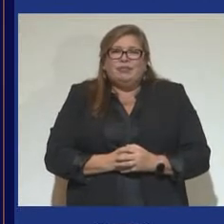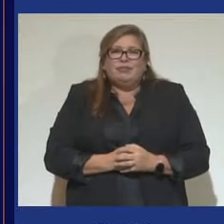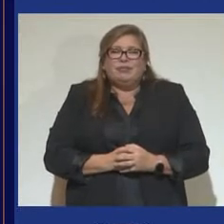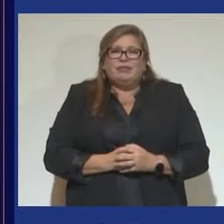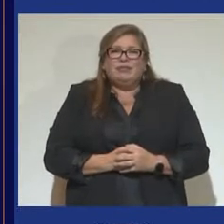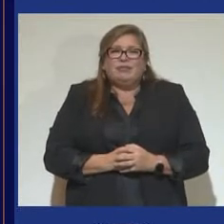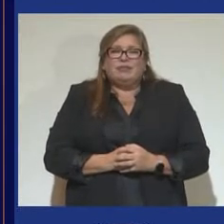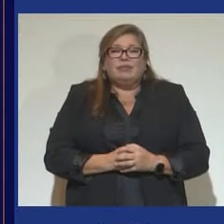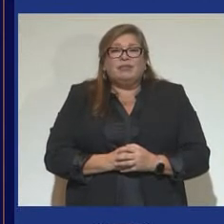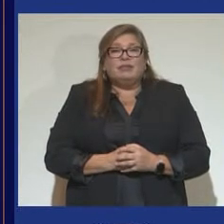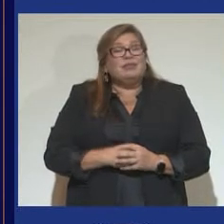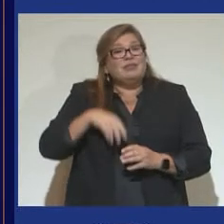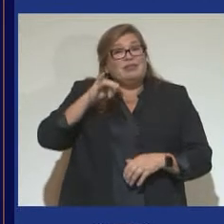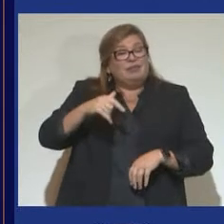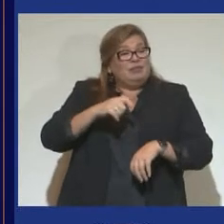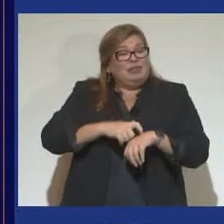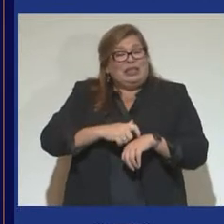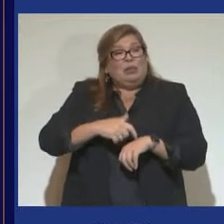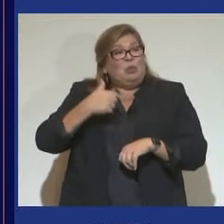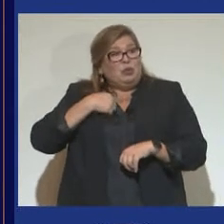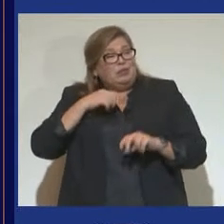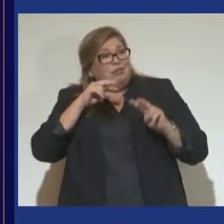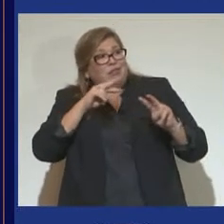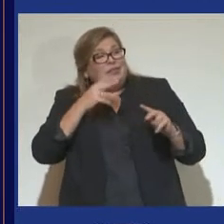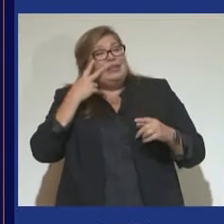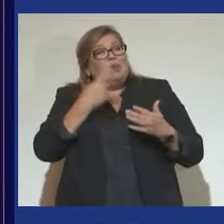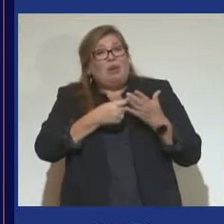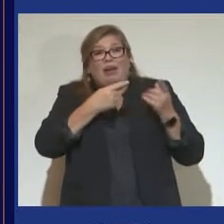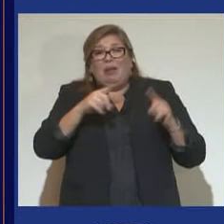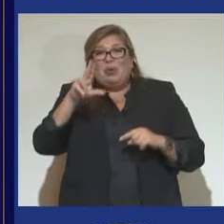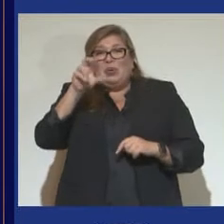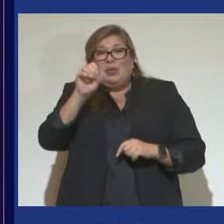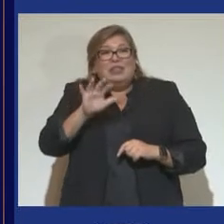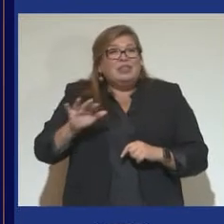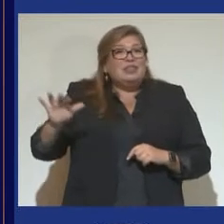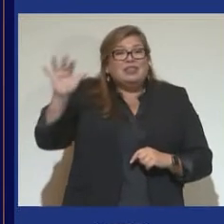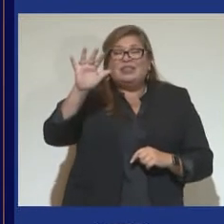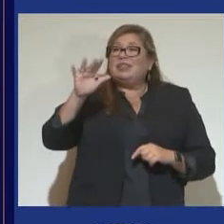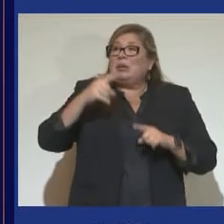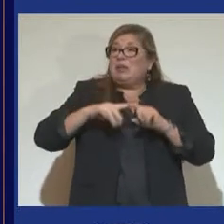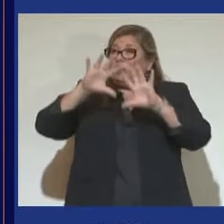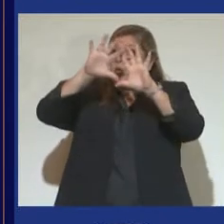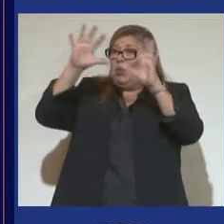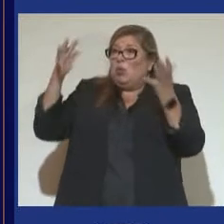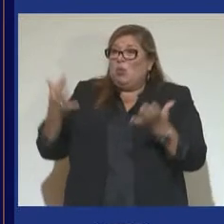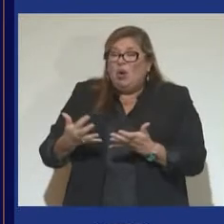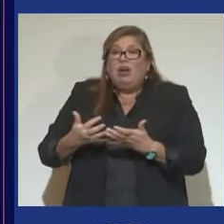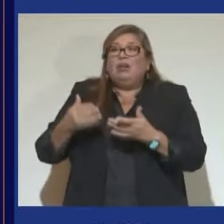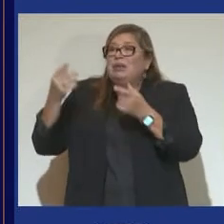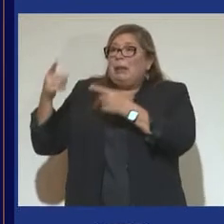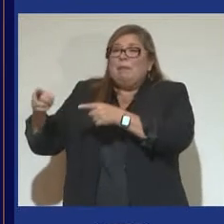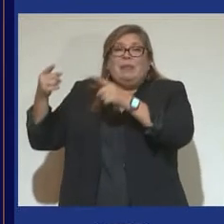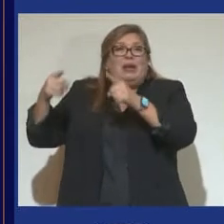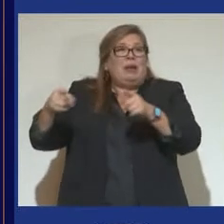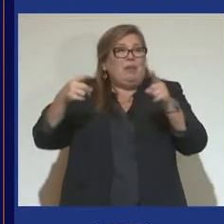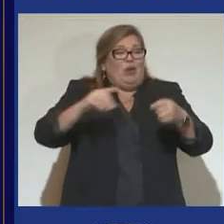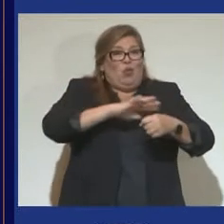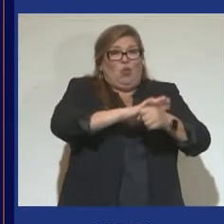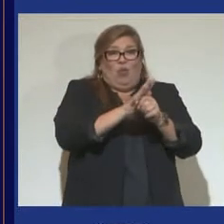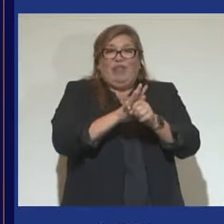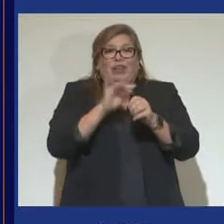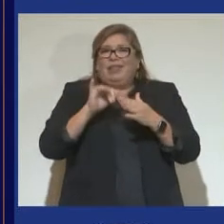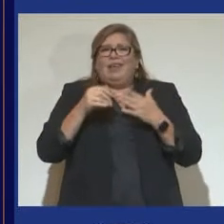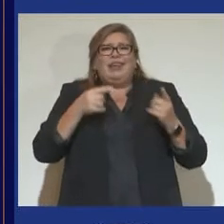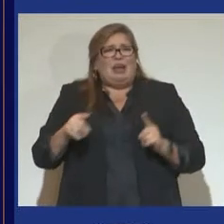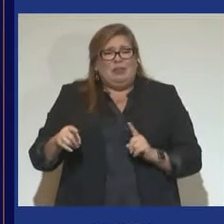estamos viviendo lo que el resto de la nación y la gente a través del mundo está viviendo y pueden ver aquí este